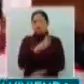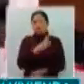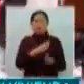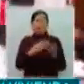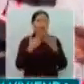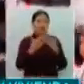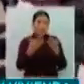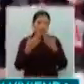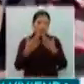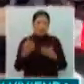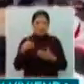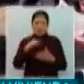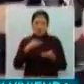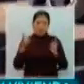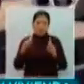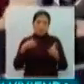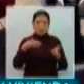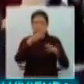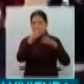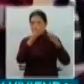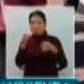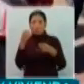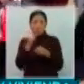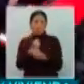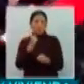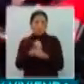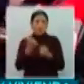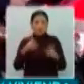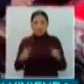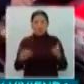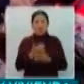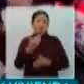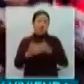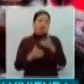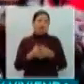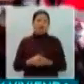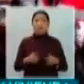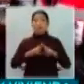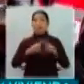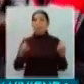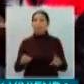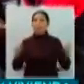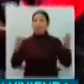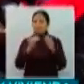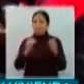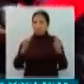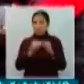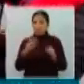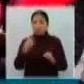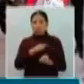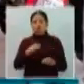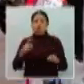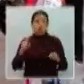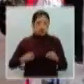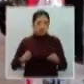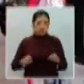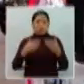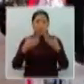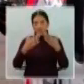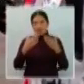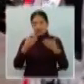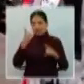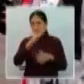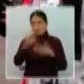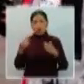que hacíamos para tener la información para esta actualización. Pero también tenemos que agradecer a los